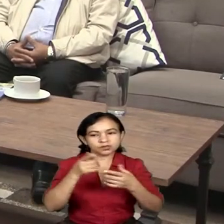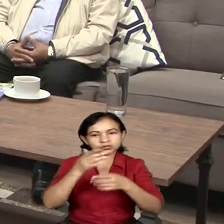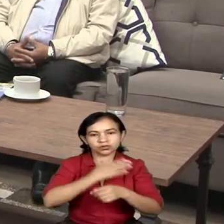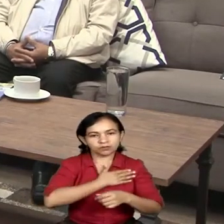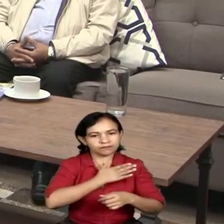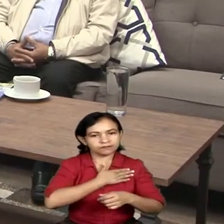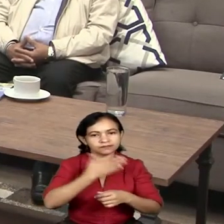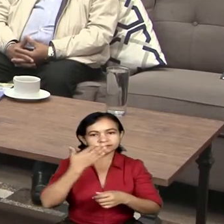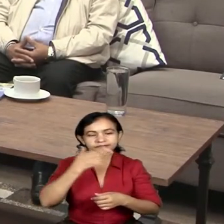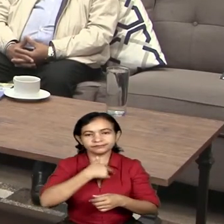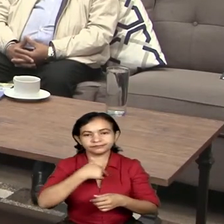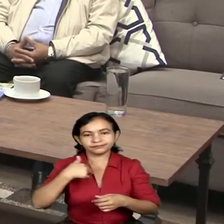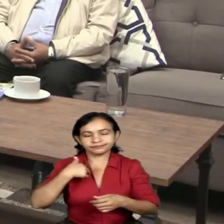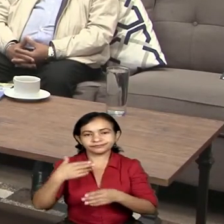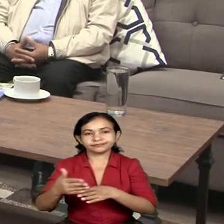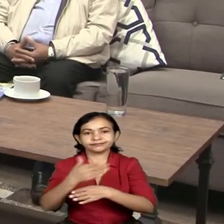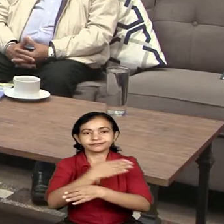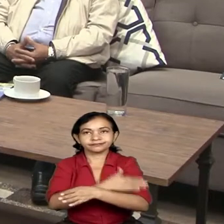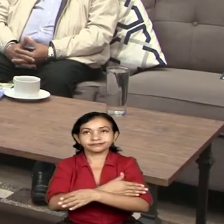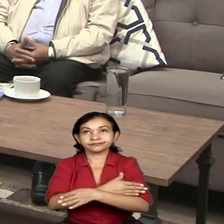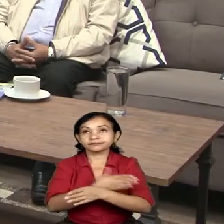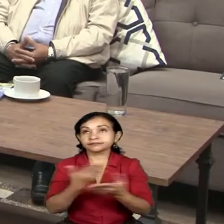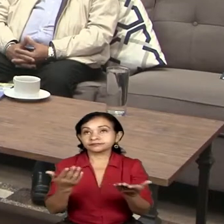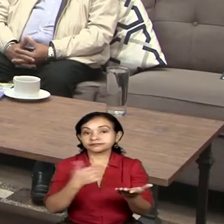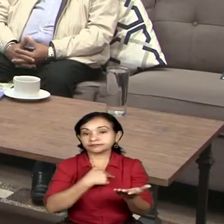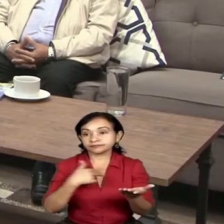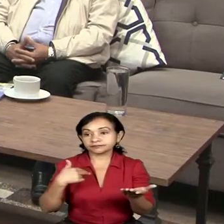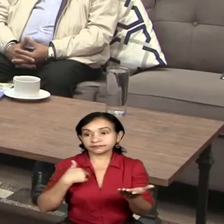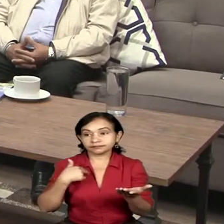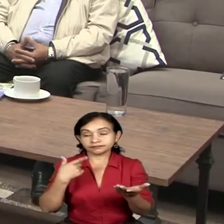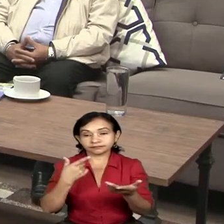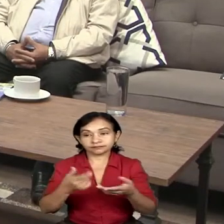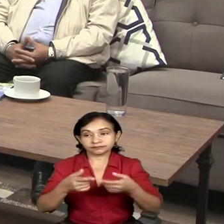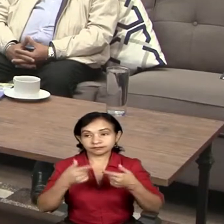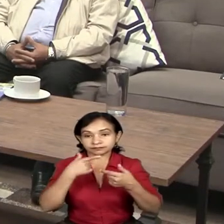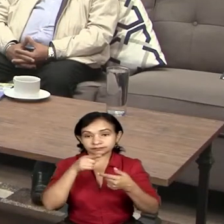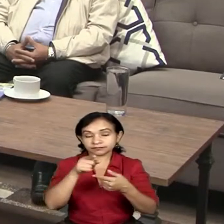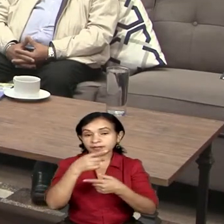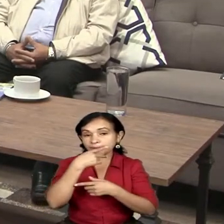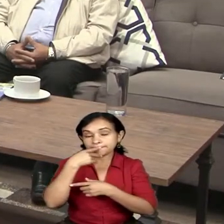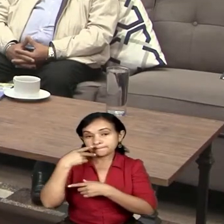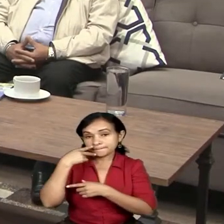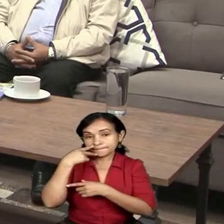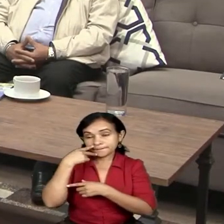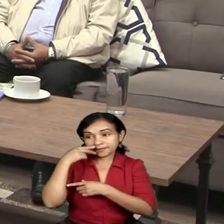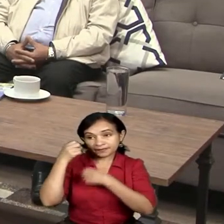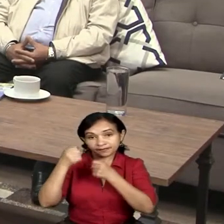Somoza García. Precisamente ahí estuvo también entre ellos involucrado su papá.